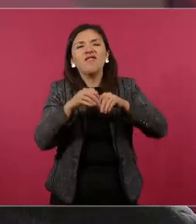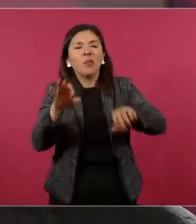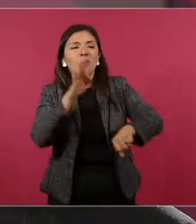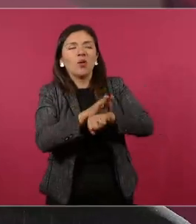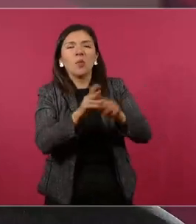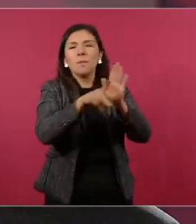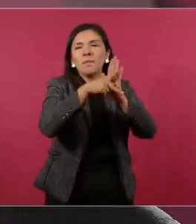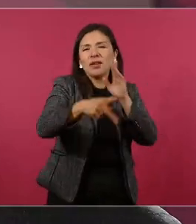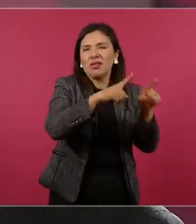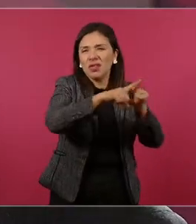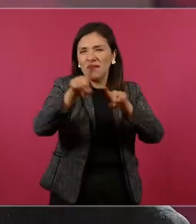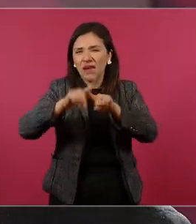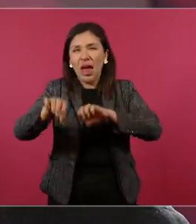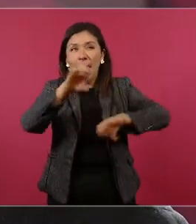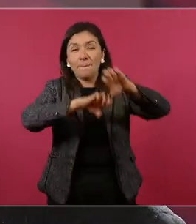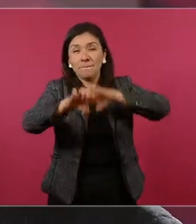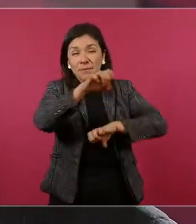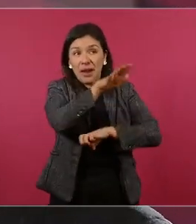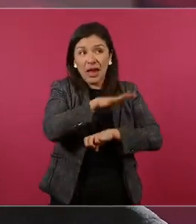información